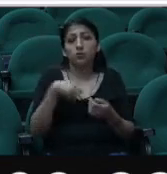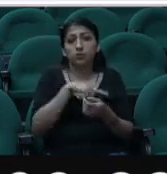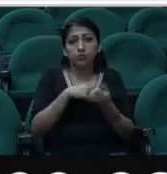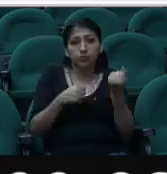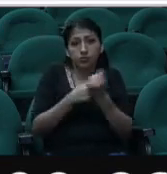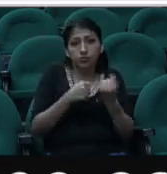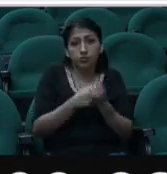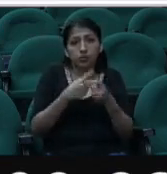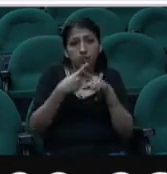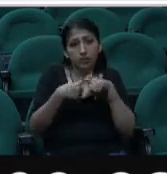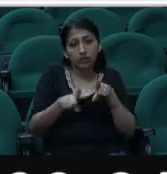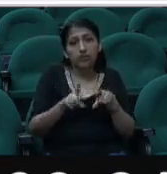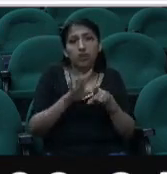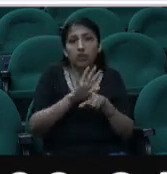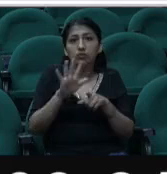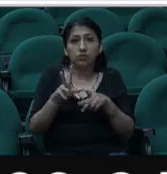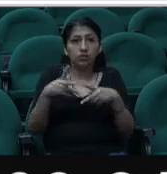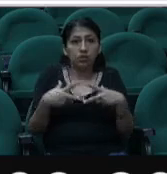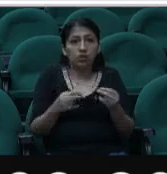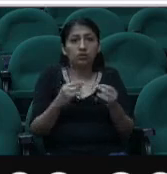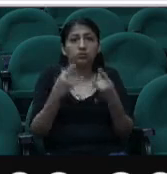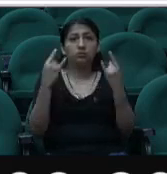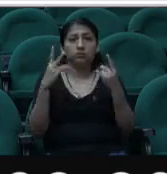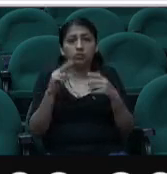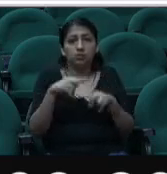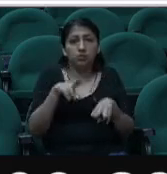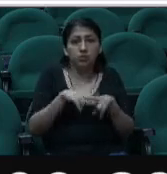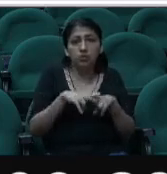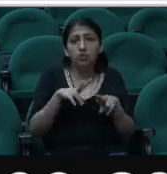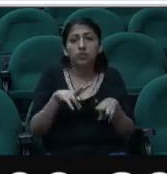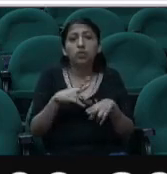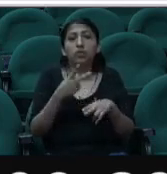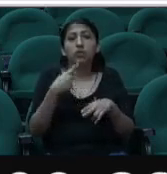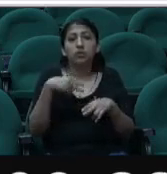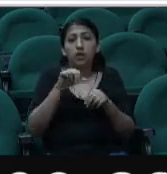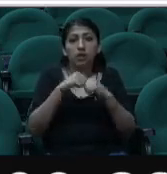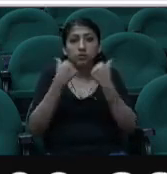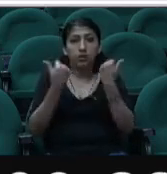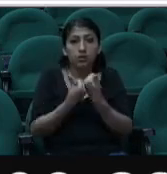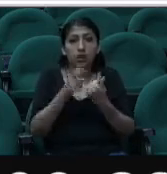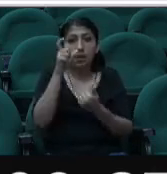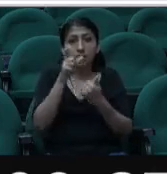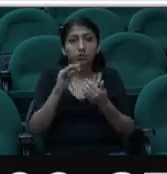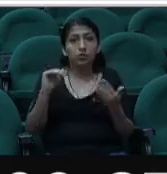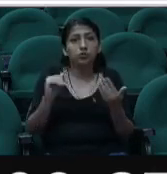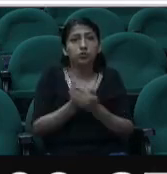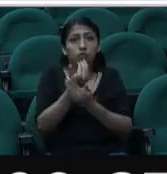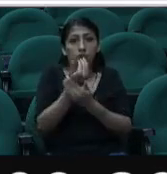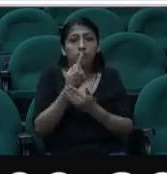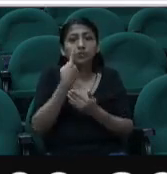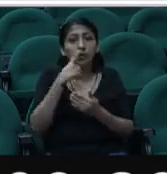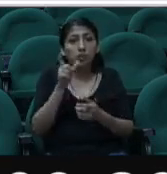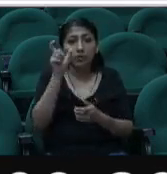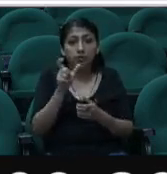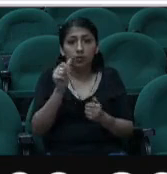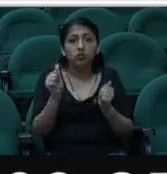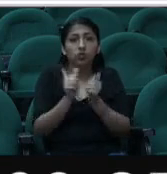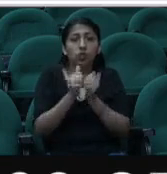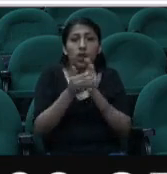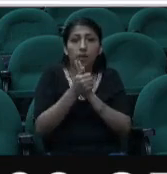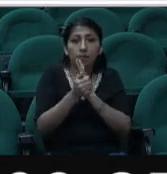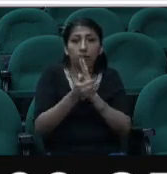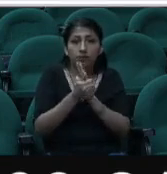una campaña diferente austera sin gastos millonarios estamos convencidos que a la asamblea deben llegar personas nuevas pero sobre todo personas con